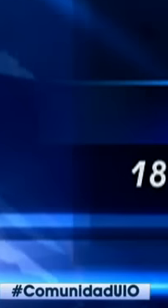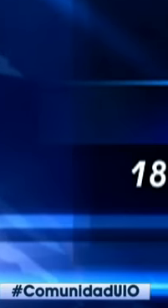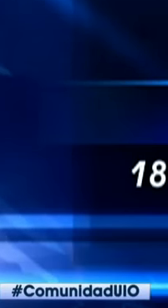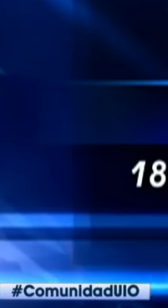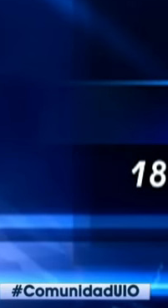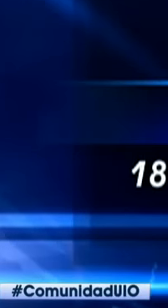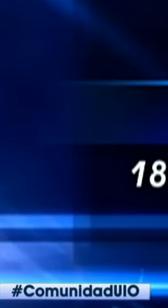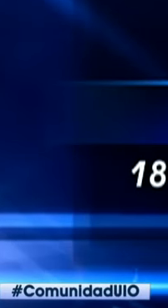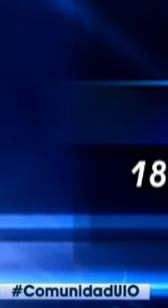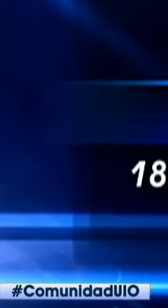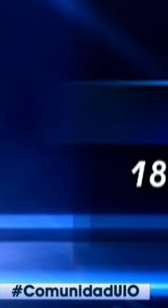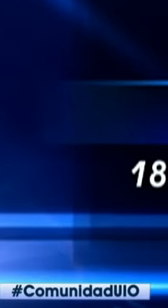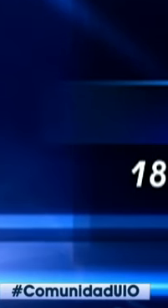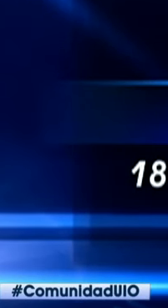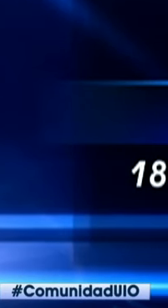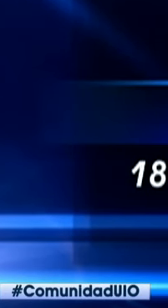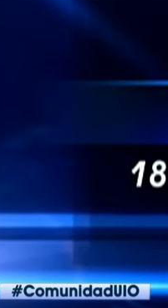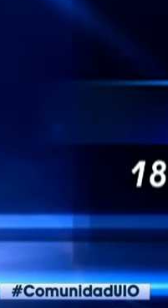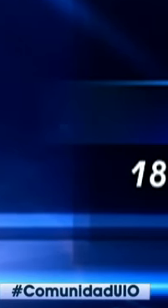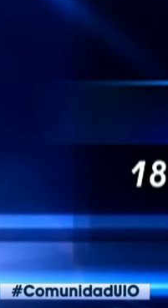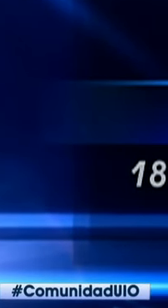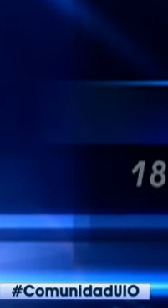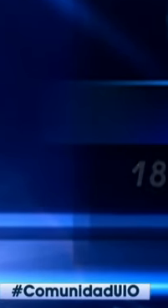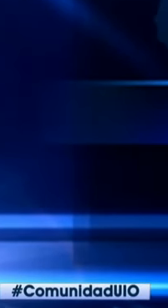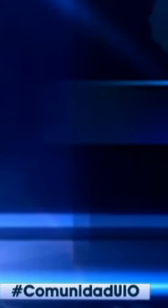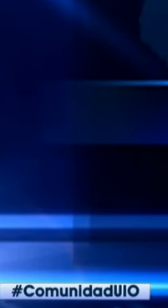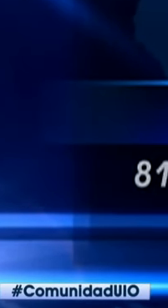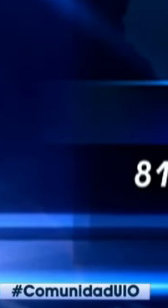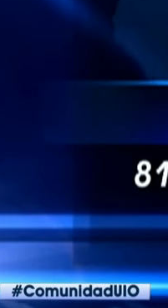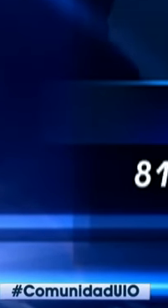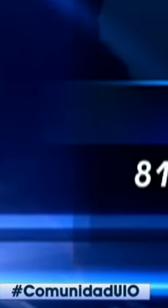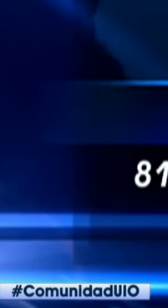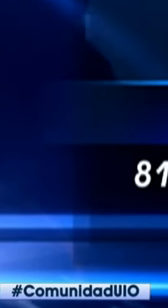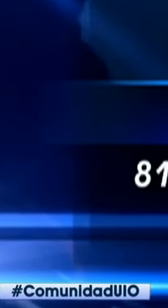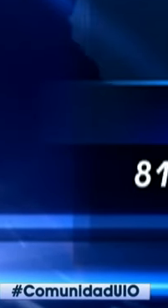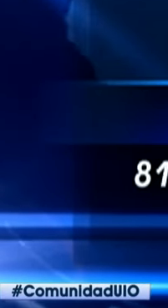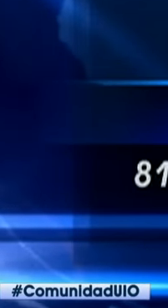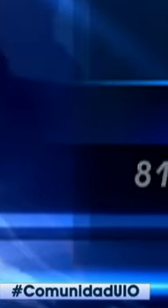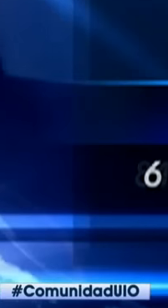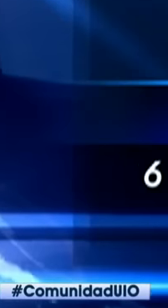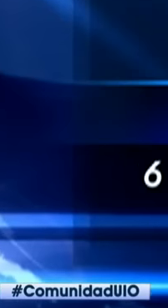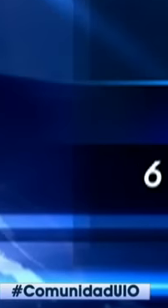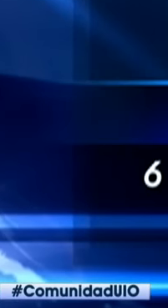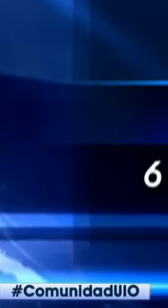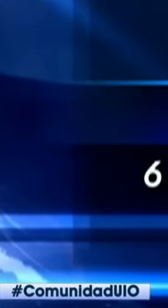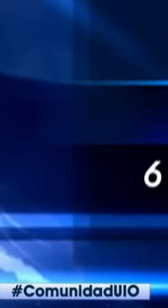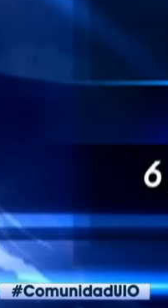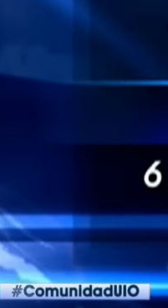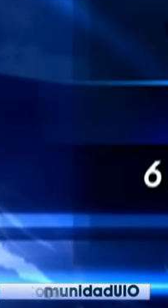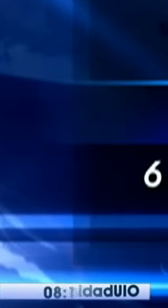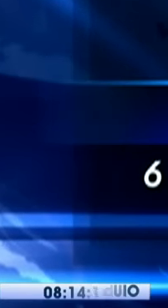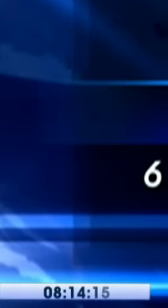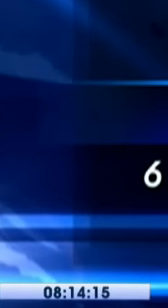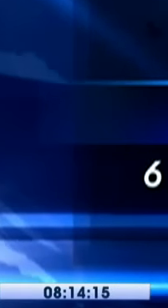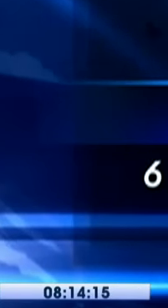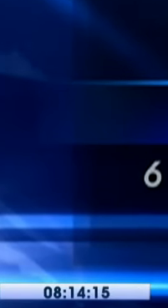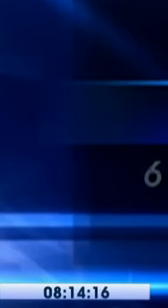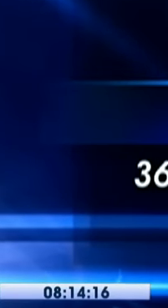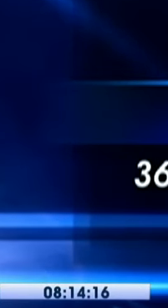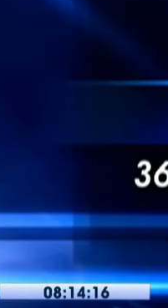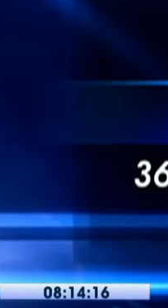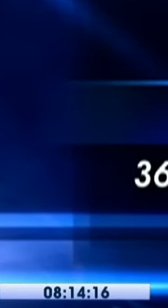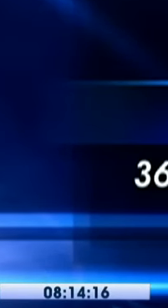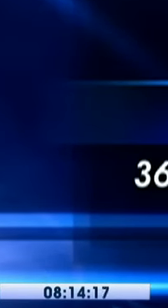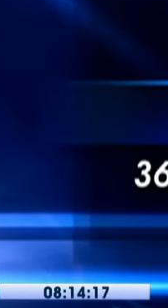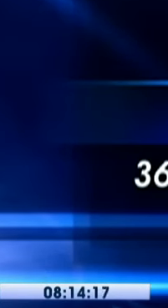Pichincha, 181 siniestros, 7 muertos, Guayas, 81 accidentes, 4 fallecidos, Cotopaxi, 6 siniestros, 3 víctimas.